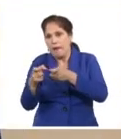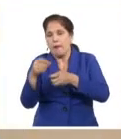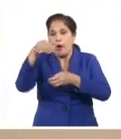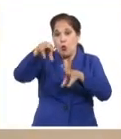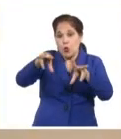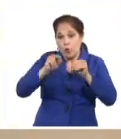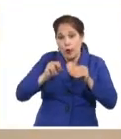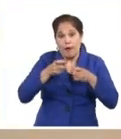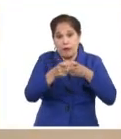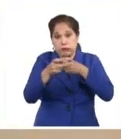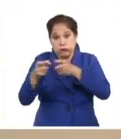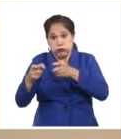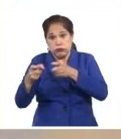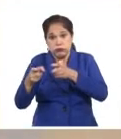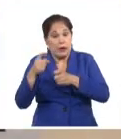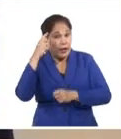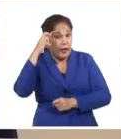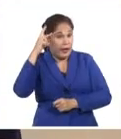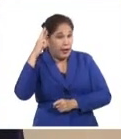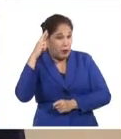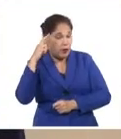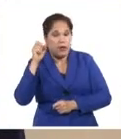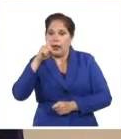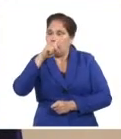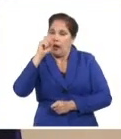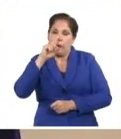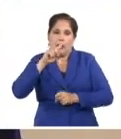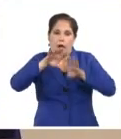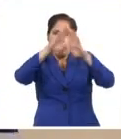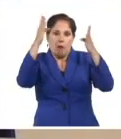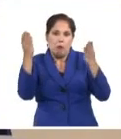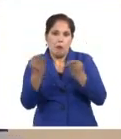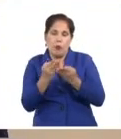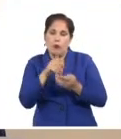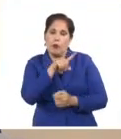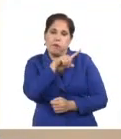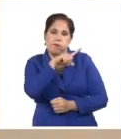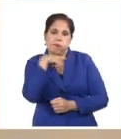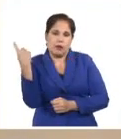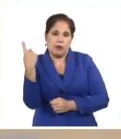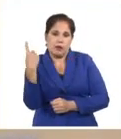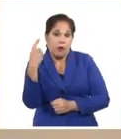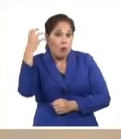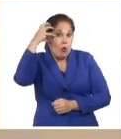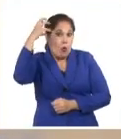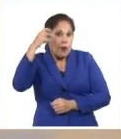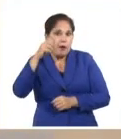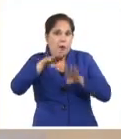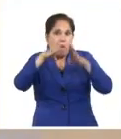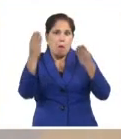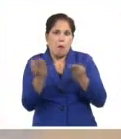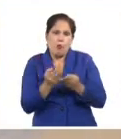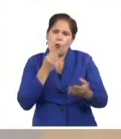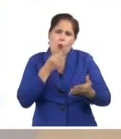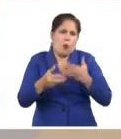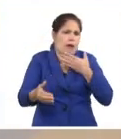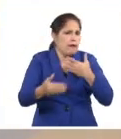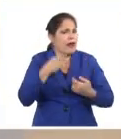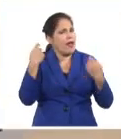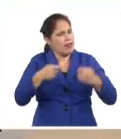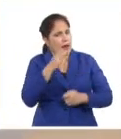nueva guerra implicaría el fin de la humanidad. Cualquier gobierno del mundo está obligado